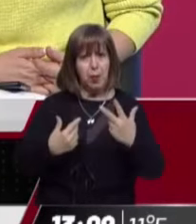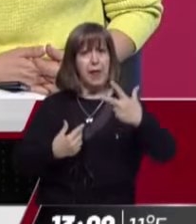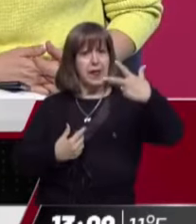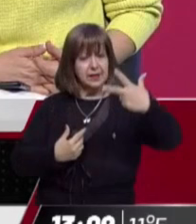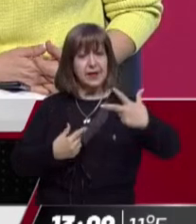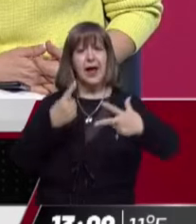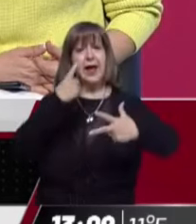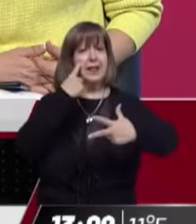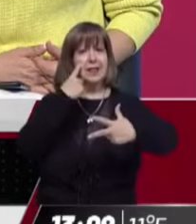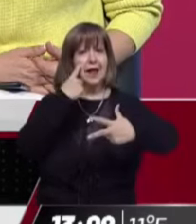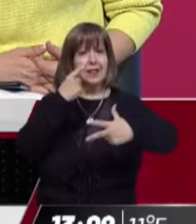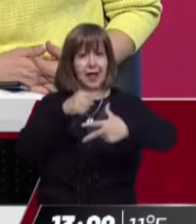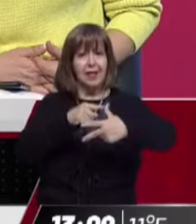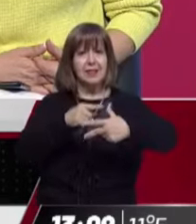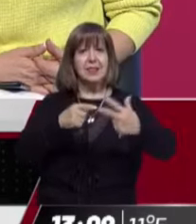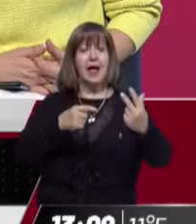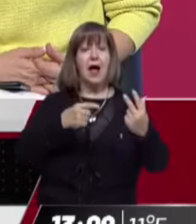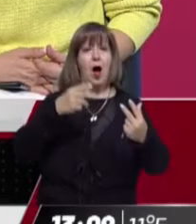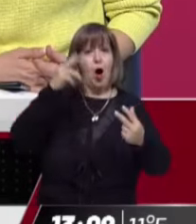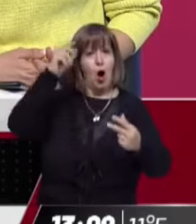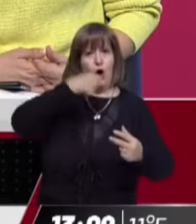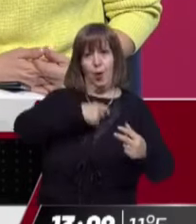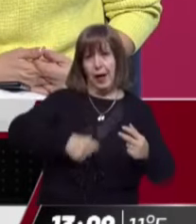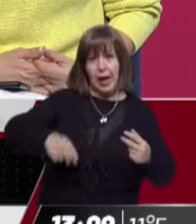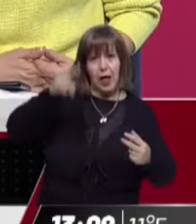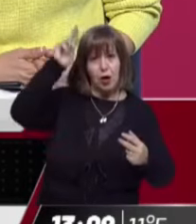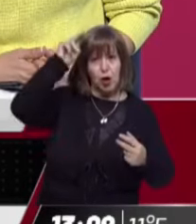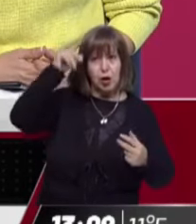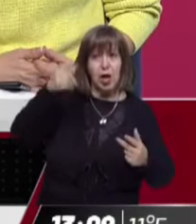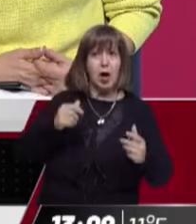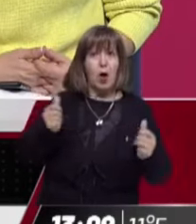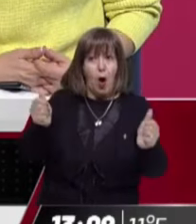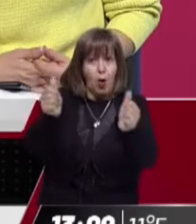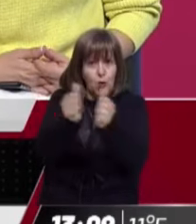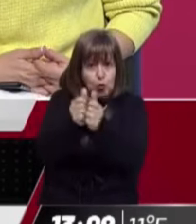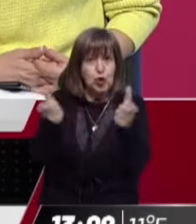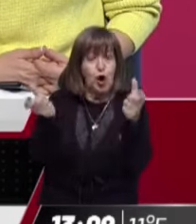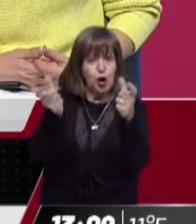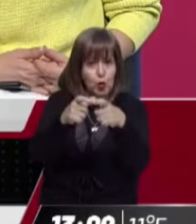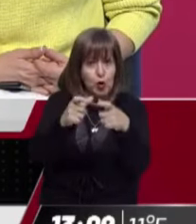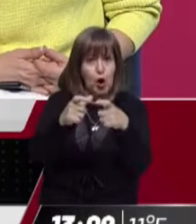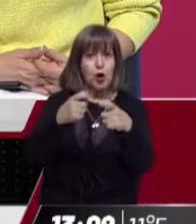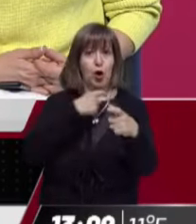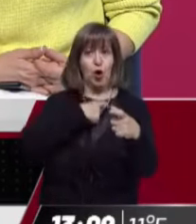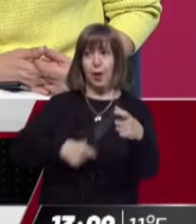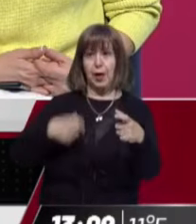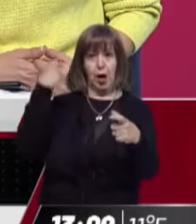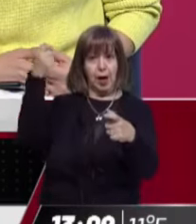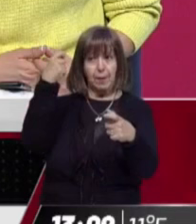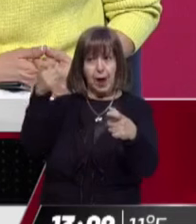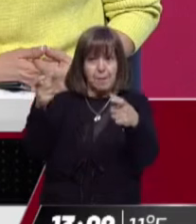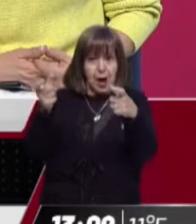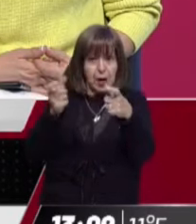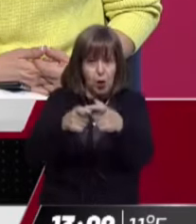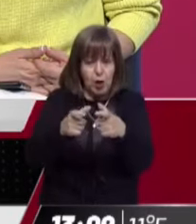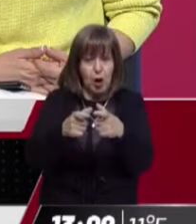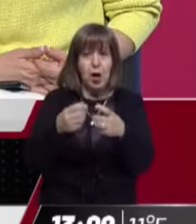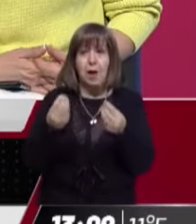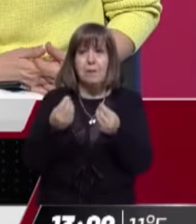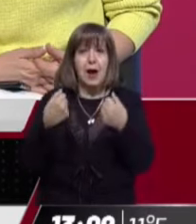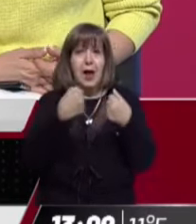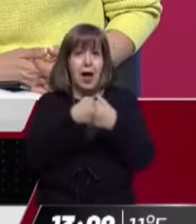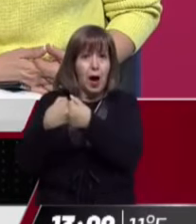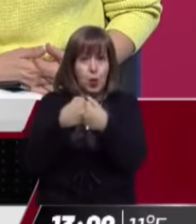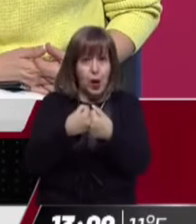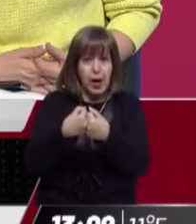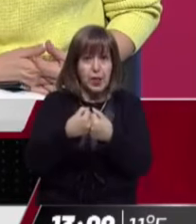la provincia o el mismo gobernador Alfredo Cornejo con ustedes, con el gobernador de La Pampa, para ver, buscarle un punto en común